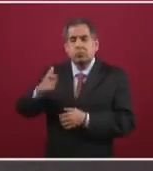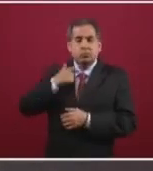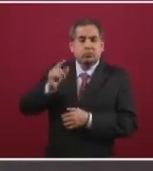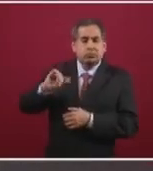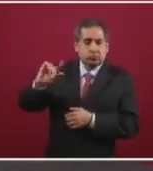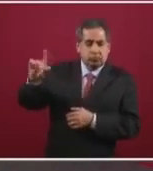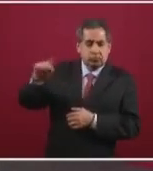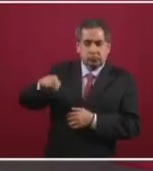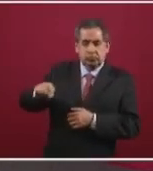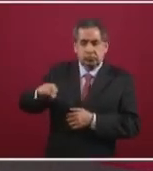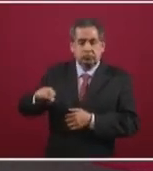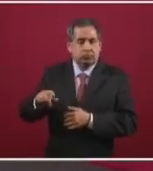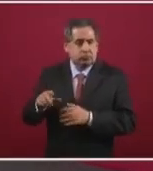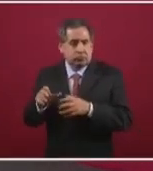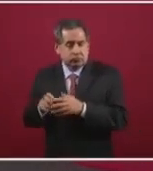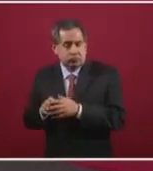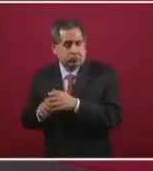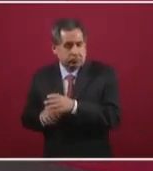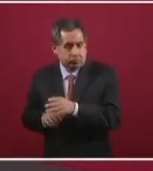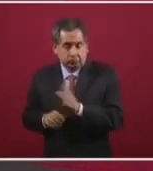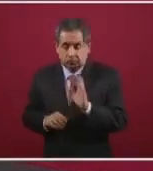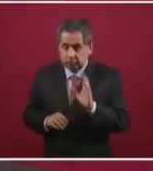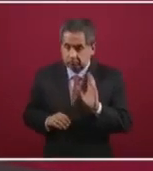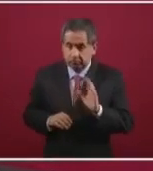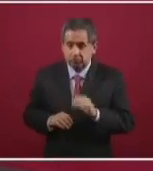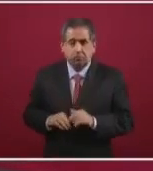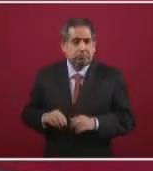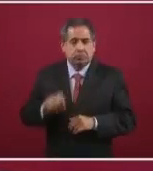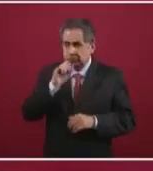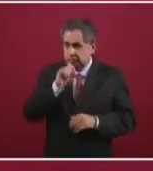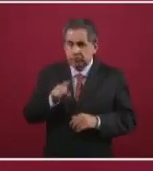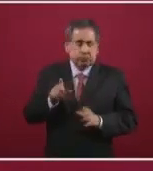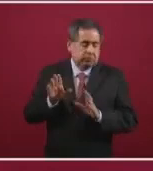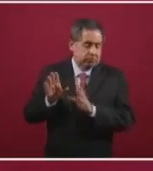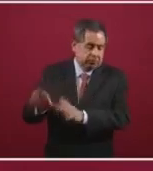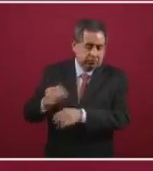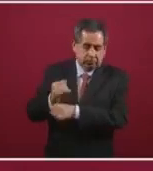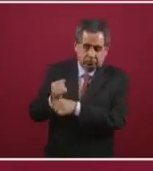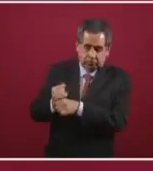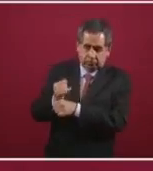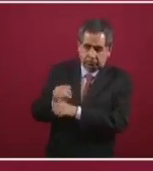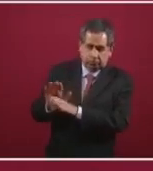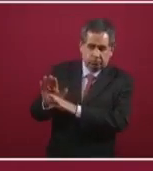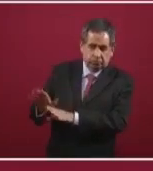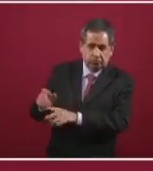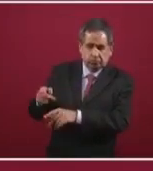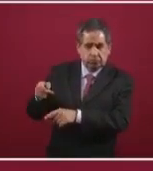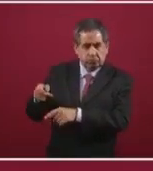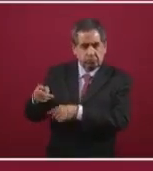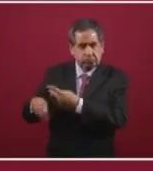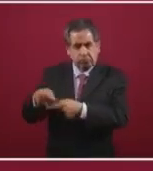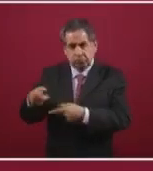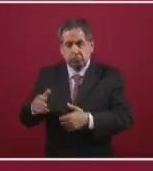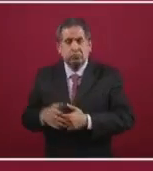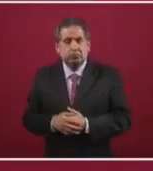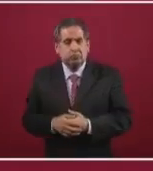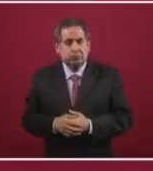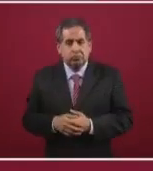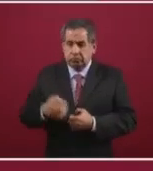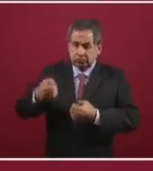públicos o exservidores públicos, eso también es parte de la investigación y el